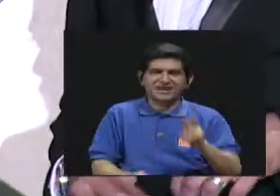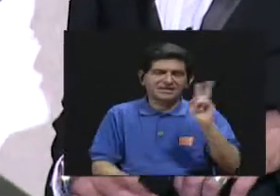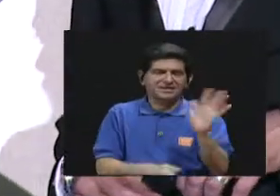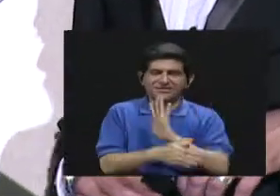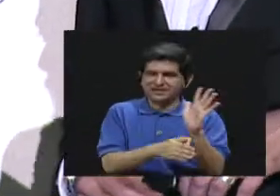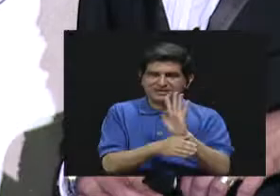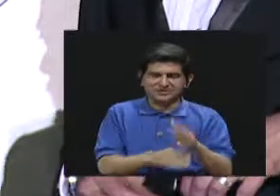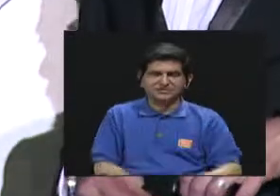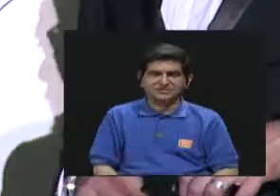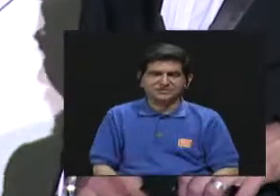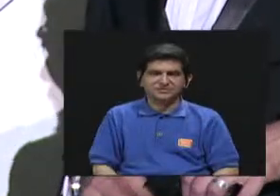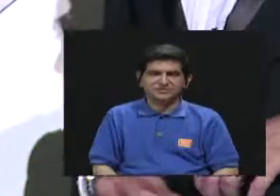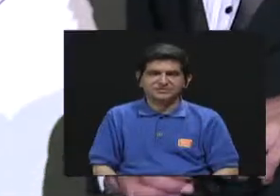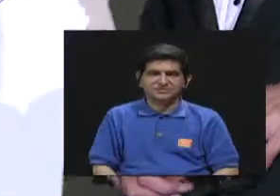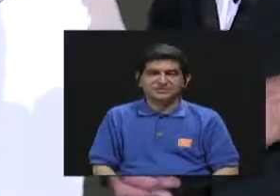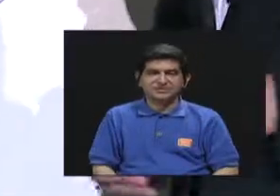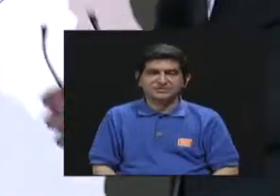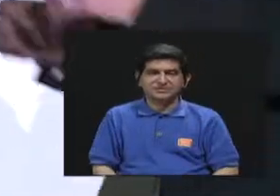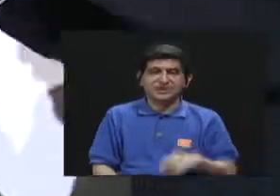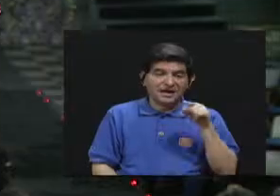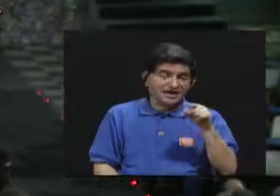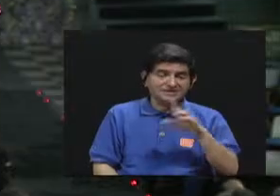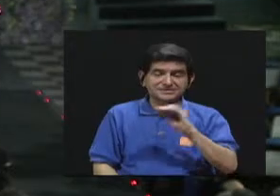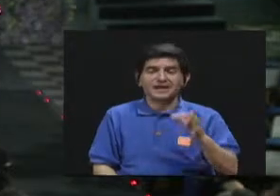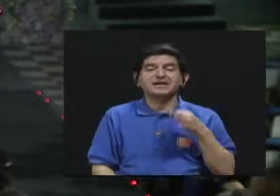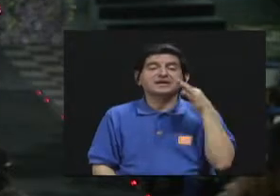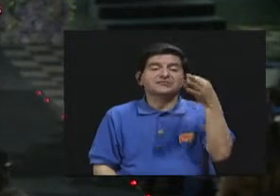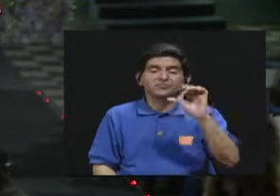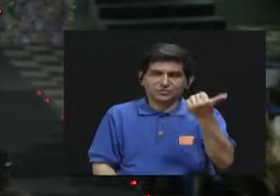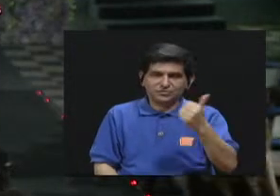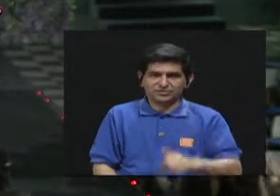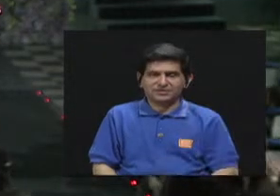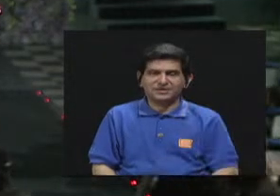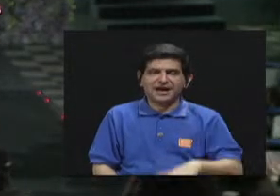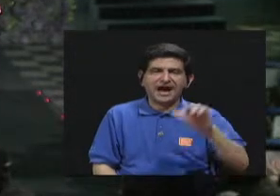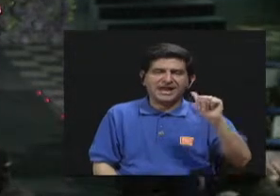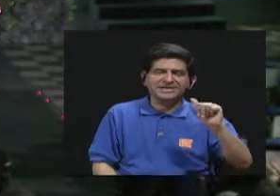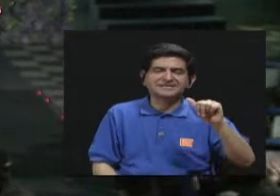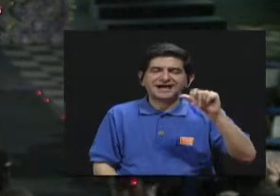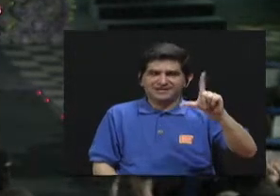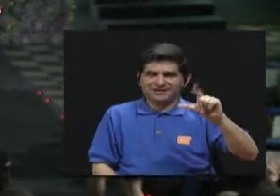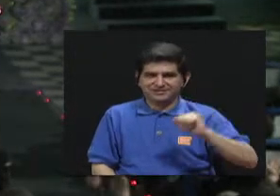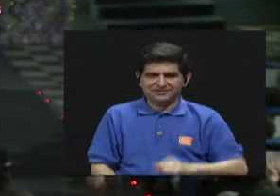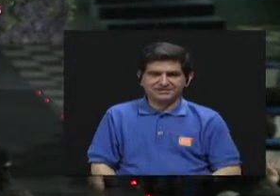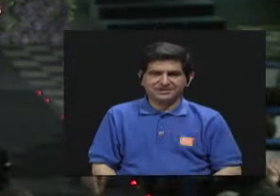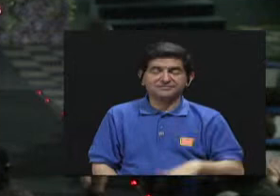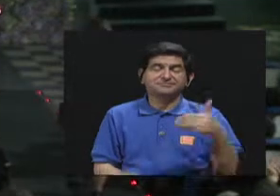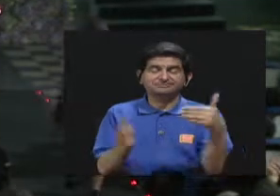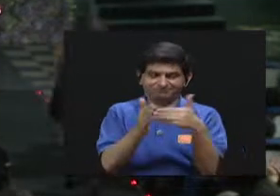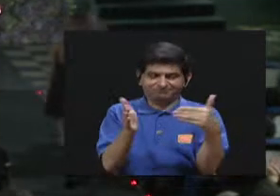que, bueno, futuro. Gracias. Alexandra Latichev. Nuevamente, sí.